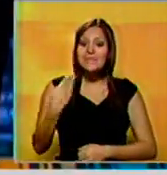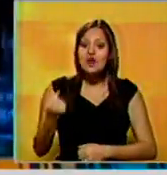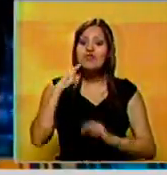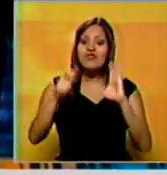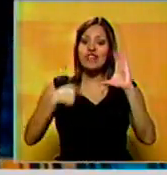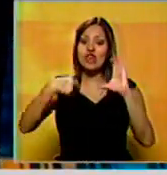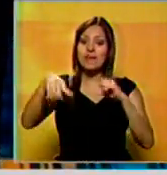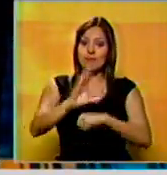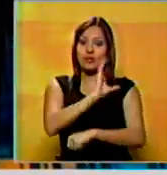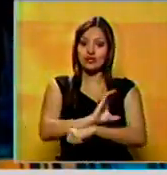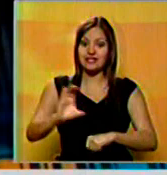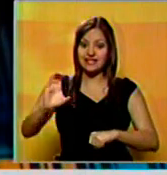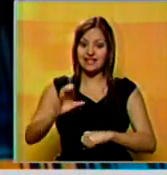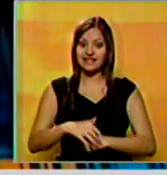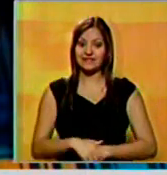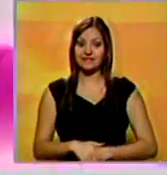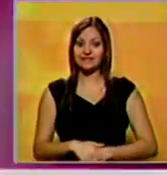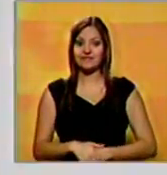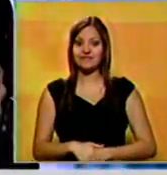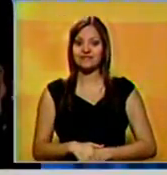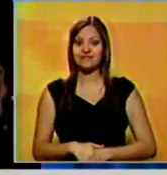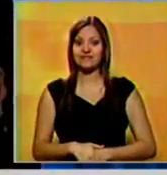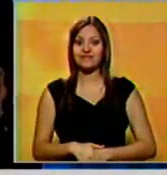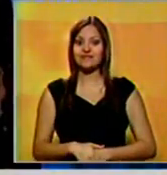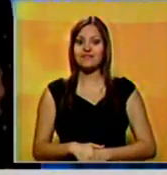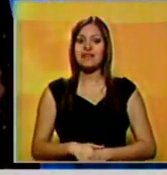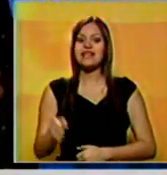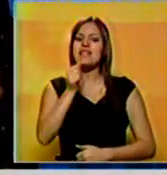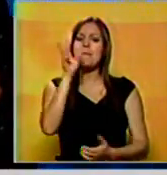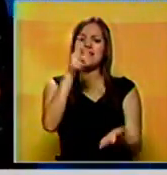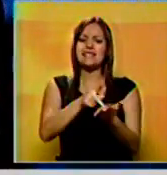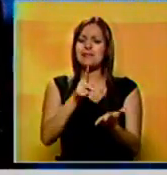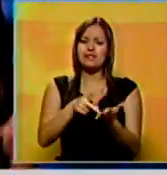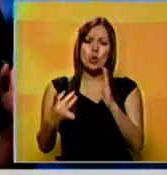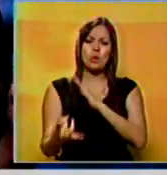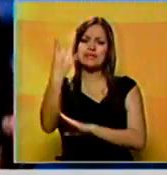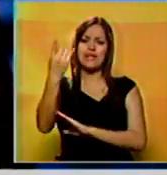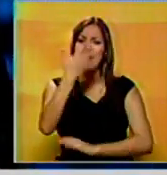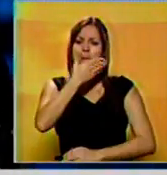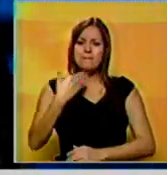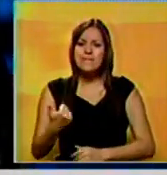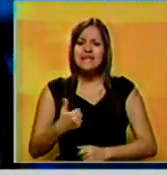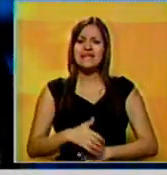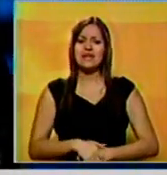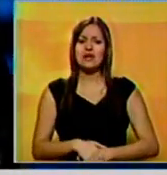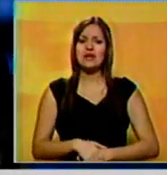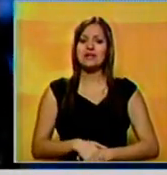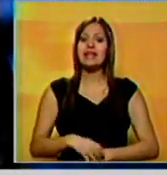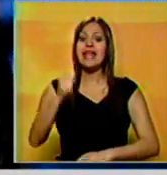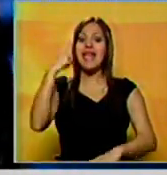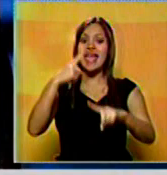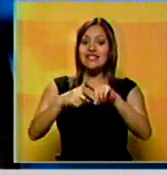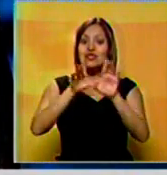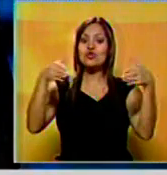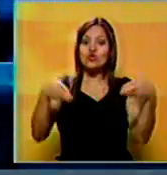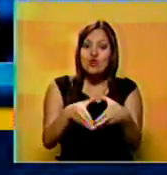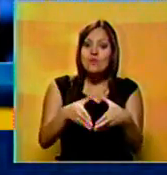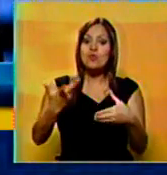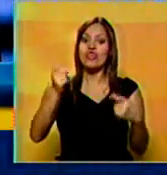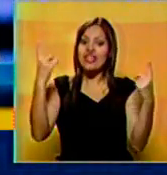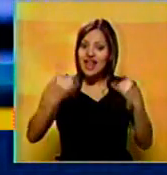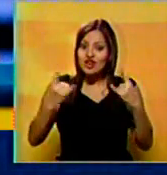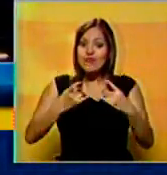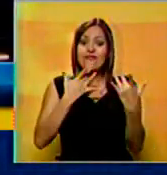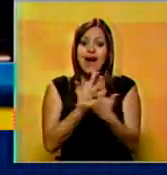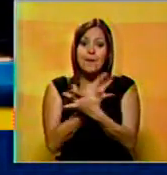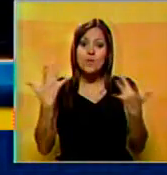Video Musical por Sue and Ty. Entre las actuaciones más destacadas estuvieron las de los ex Beatles Paul McCartney y Ringo Starr,